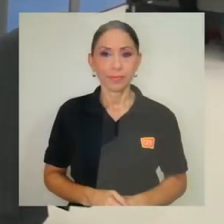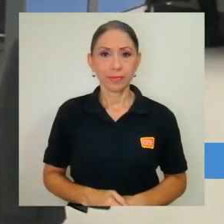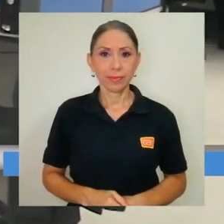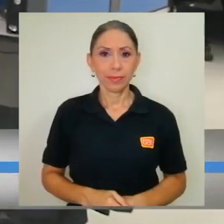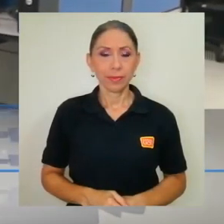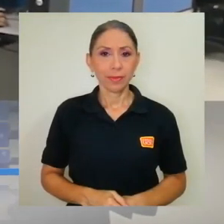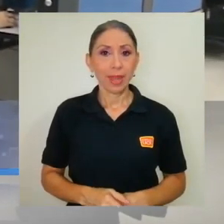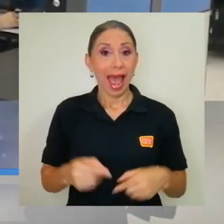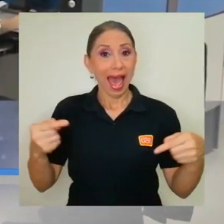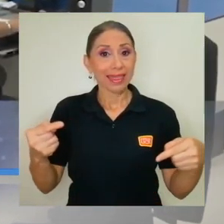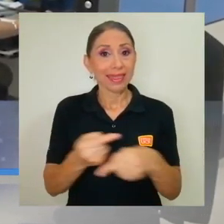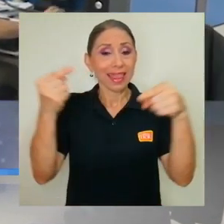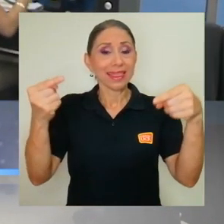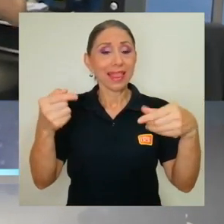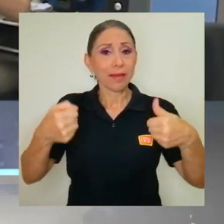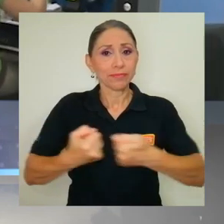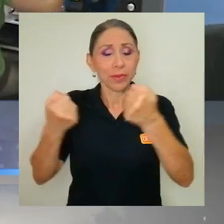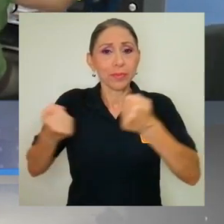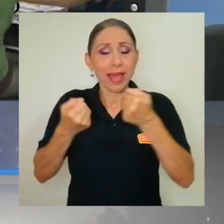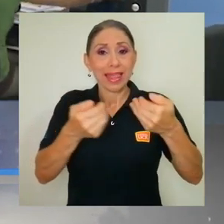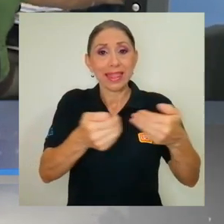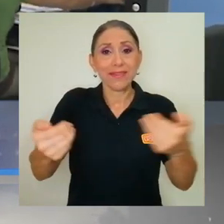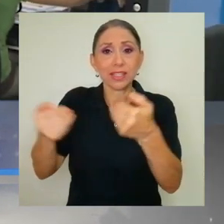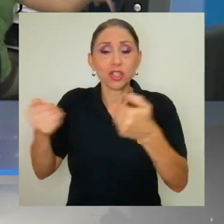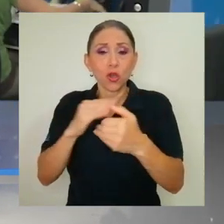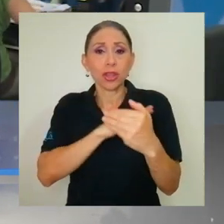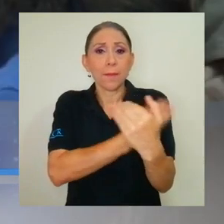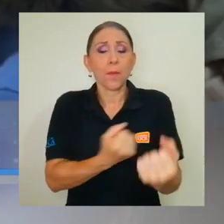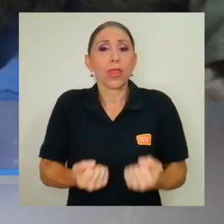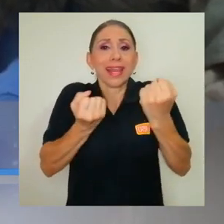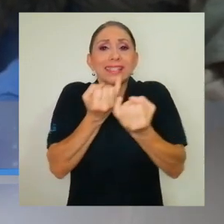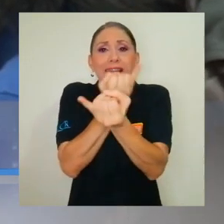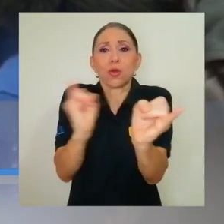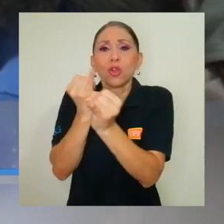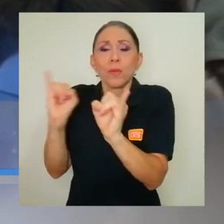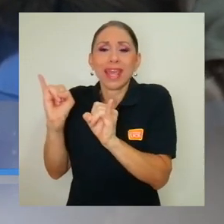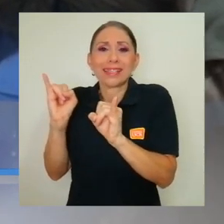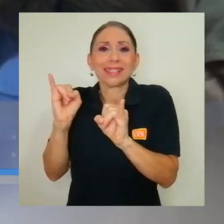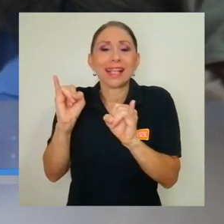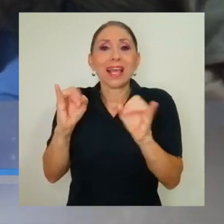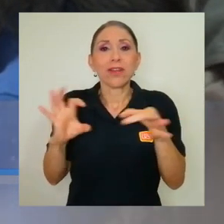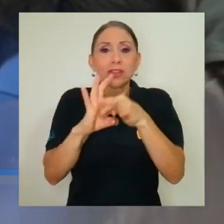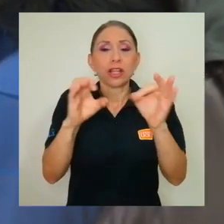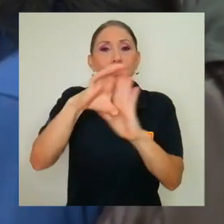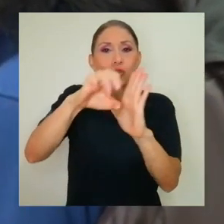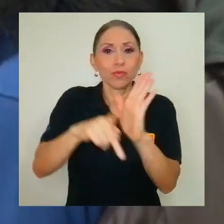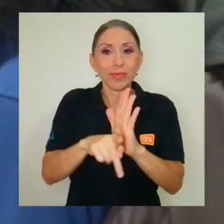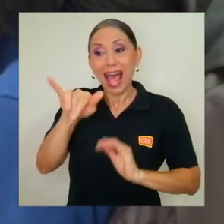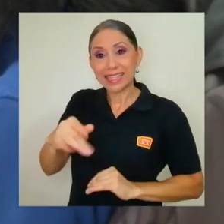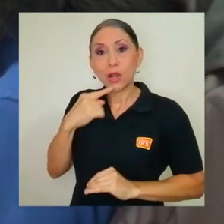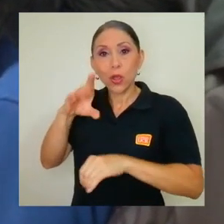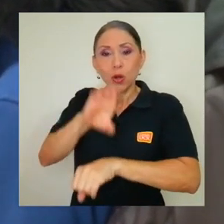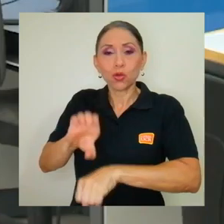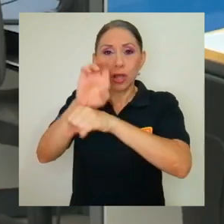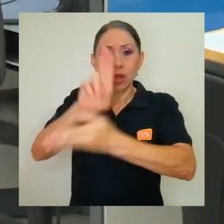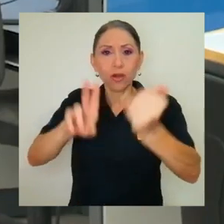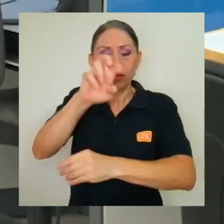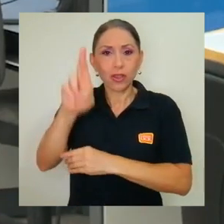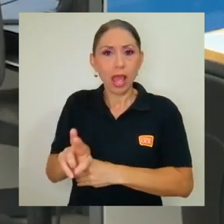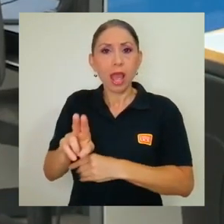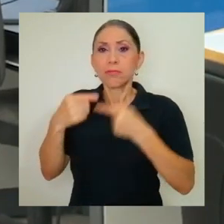Atenta contra división de poderes y autonomías constitucionales. Así lo dejó claro el Consejo Universitario de la Universidad de Costa Rica